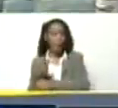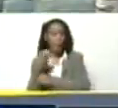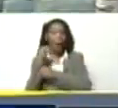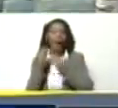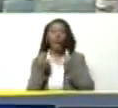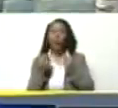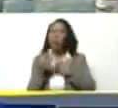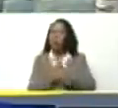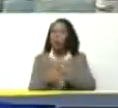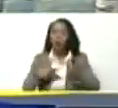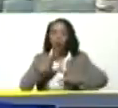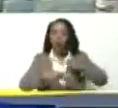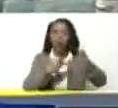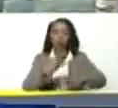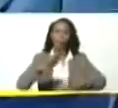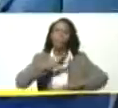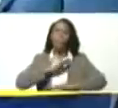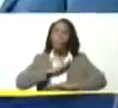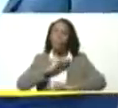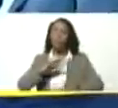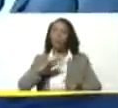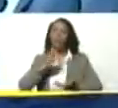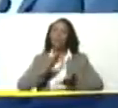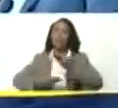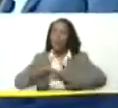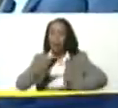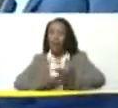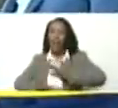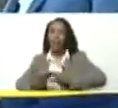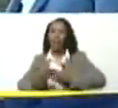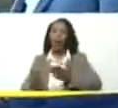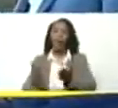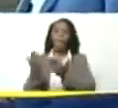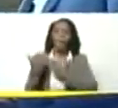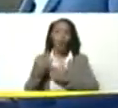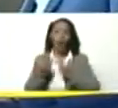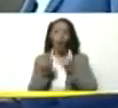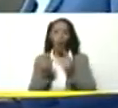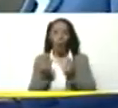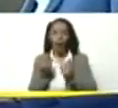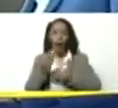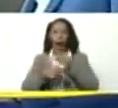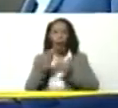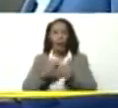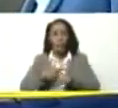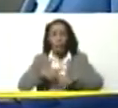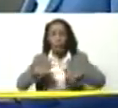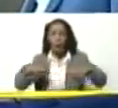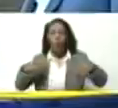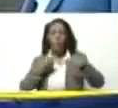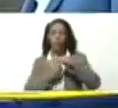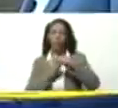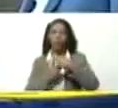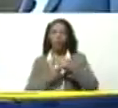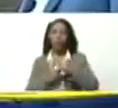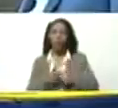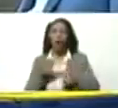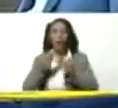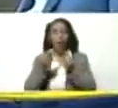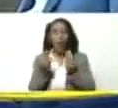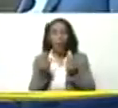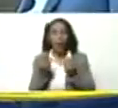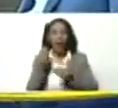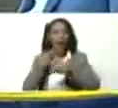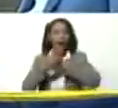economía que produzca bienes, servicios, una economía que produzca riqueza, una economía que